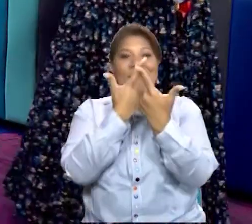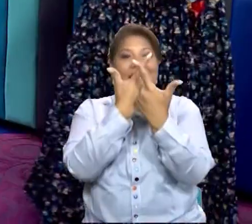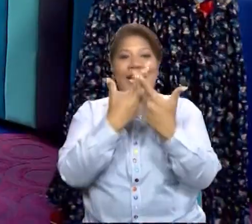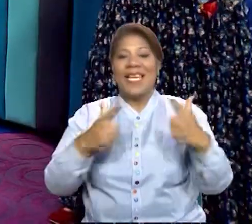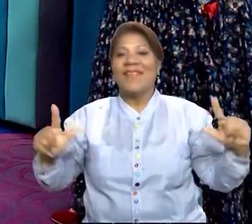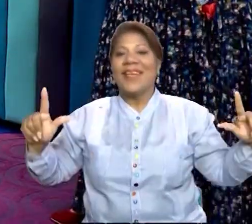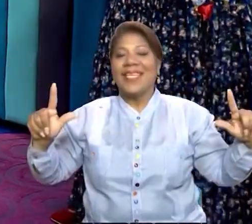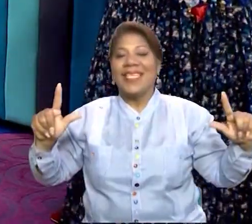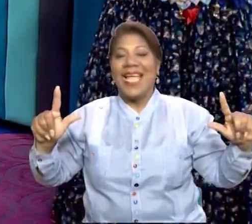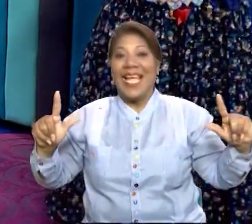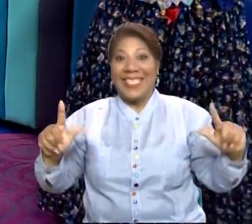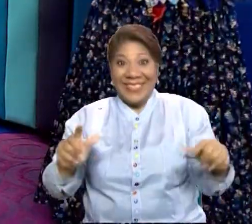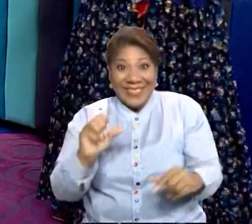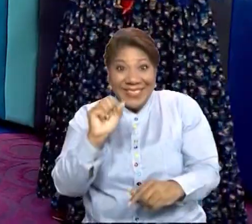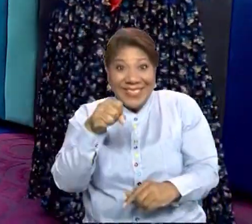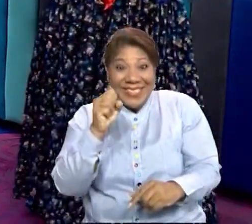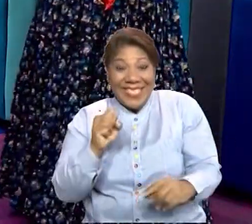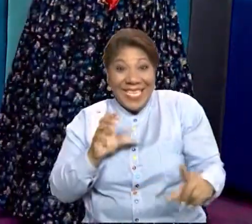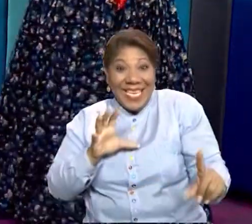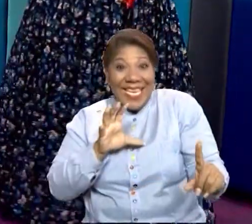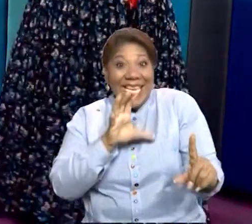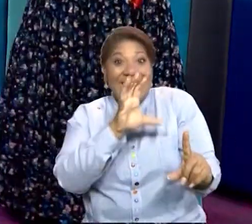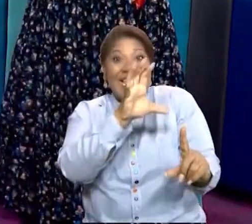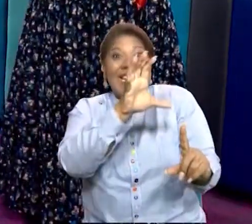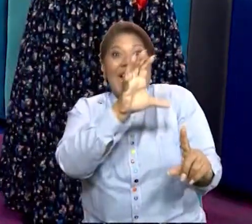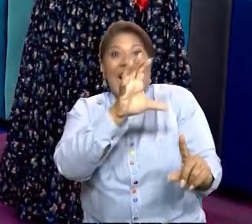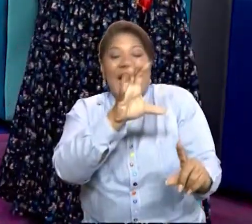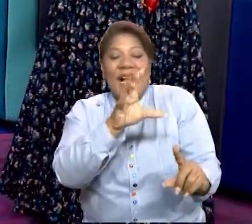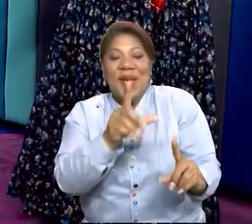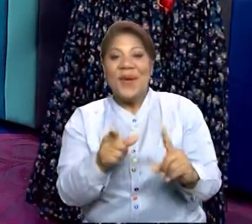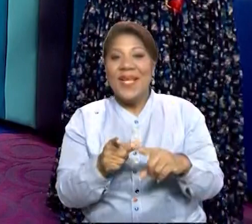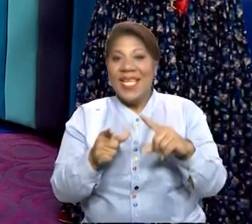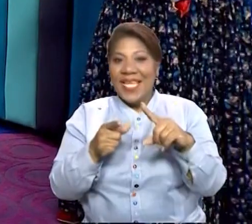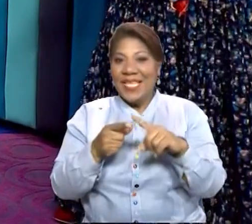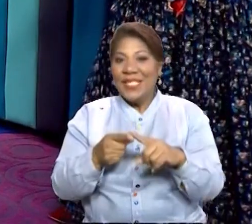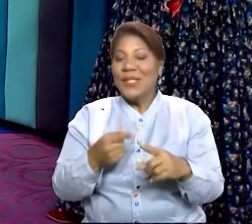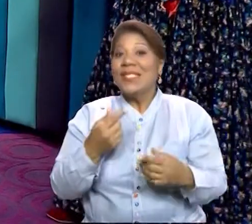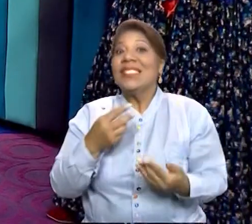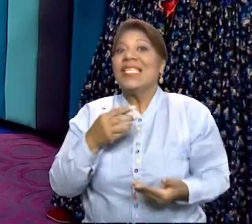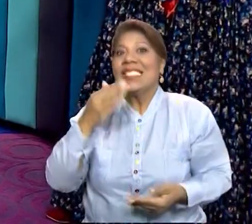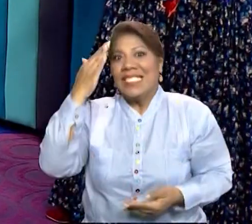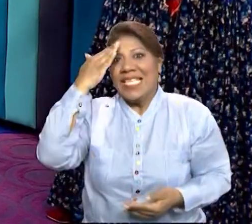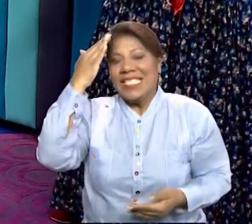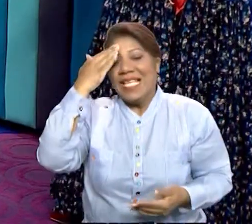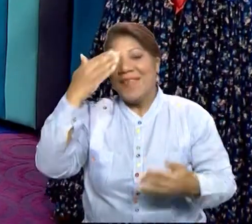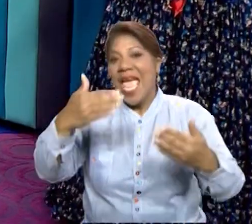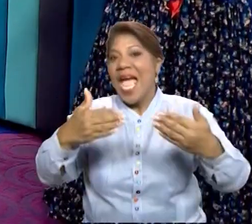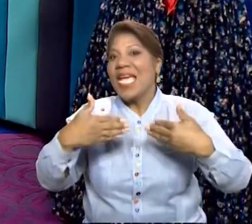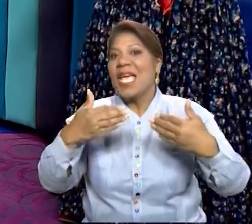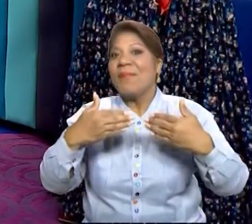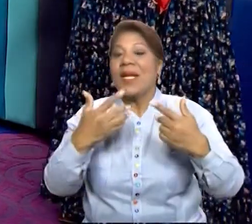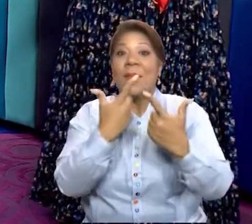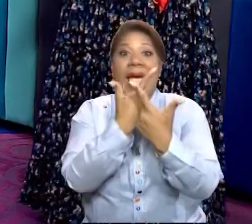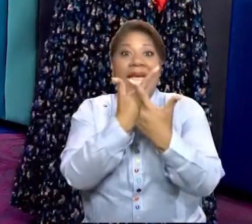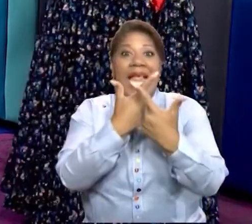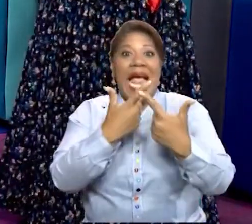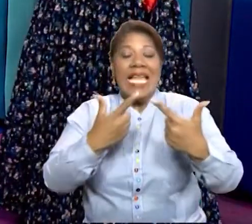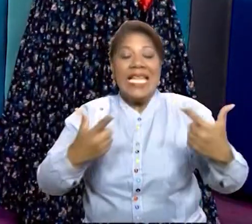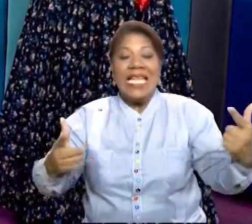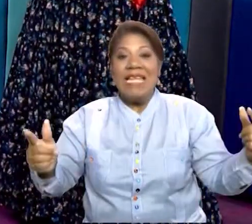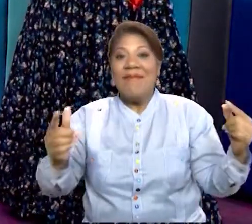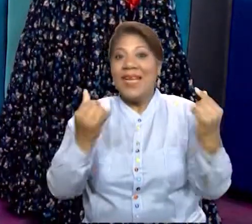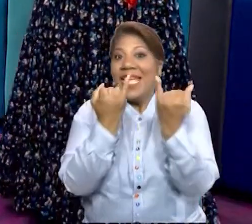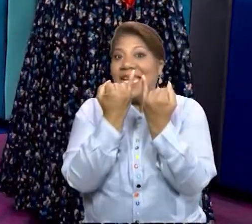la libertad! Muy bien, chicos. Así fue anunciada la independencia en la Gran Villa de los